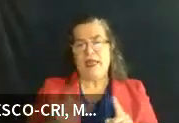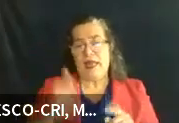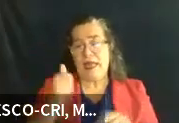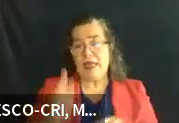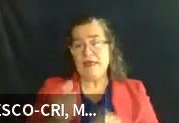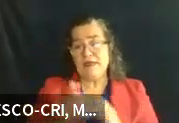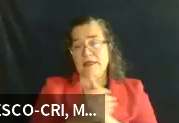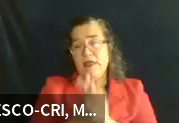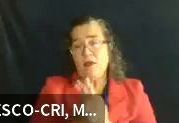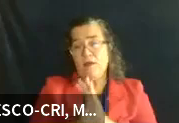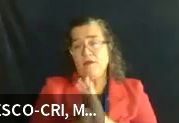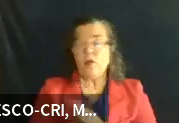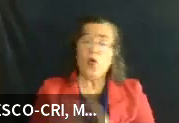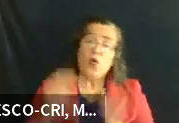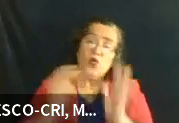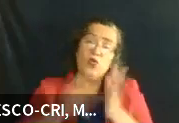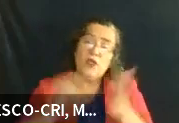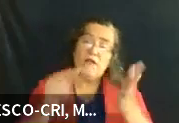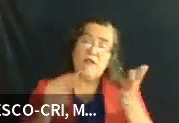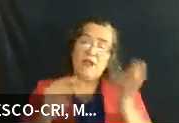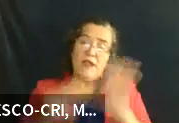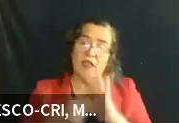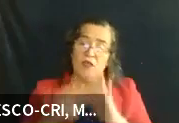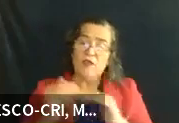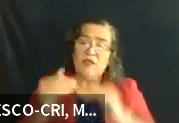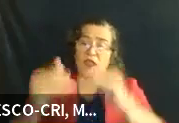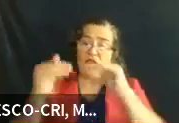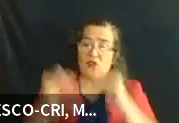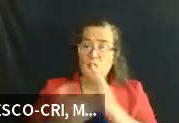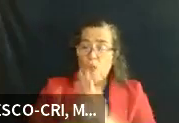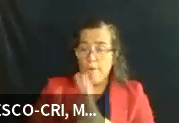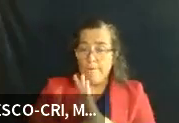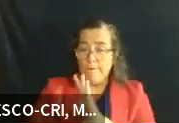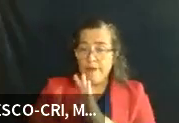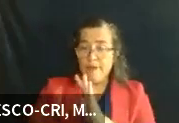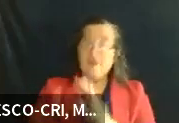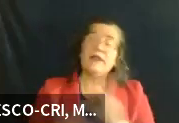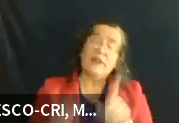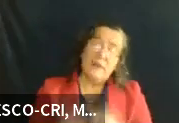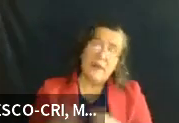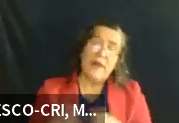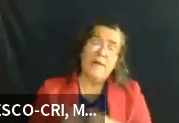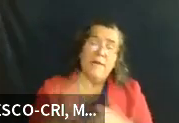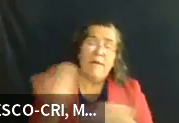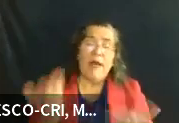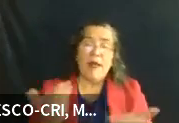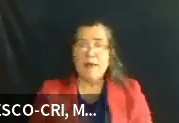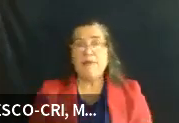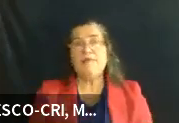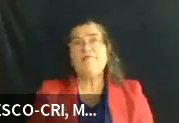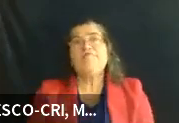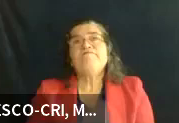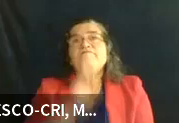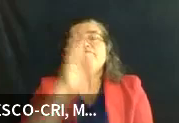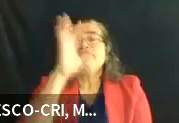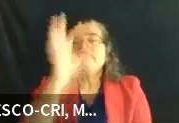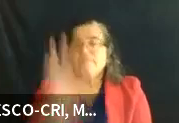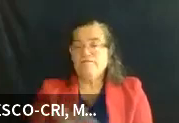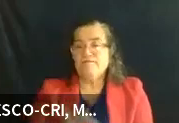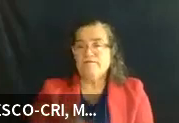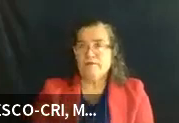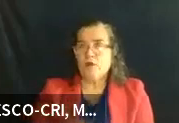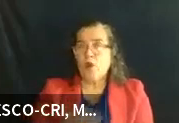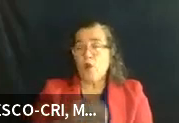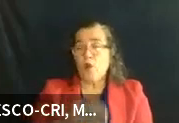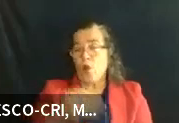en que hayan definido subcompetencias, de esas subcompetencias para efectivamente alcanzarlo a lo